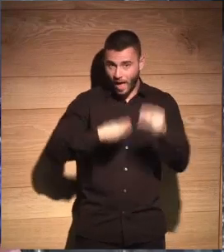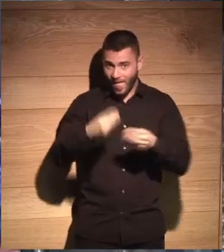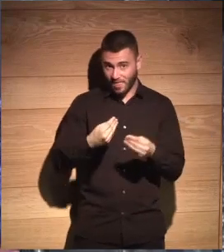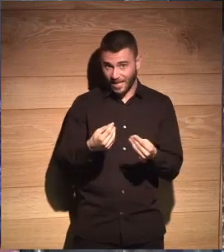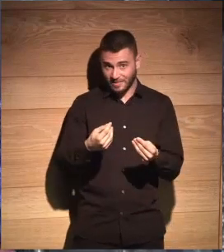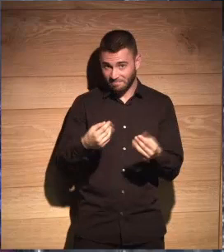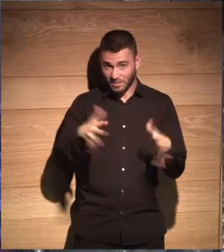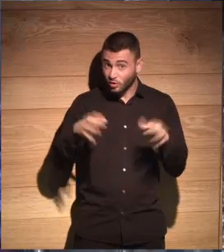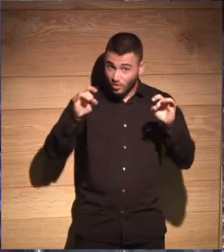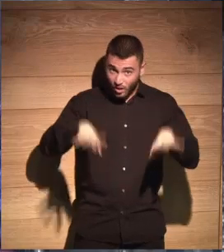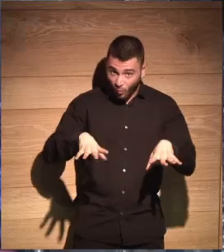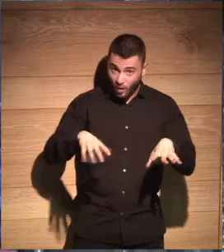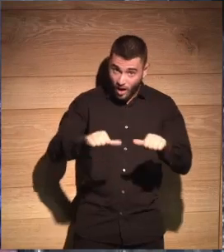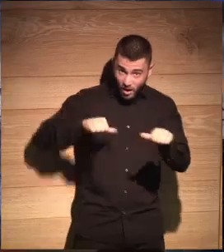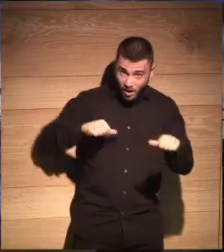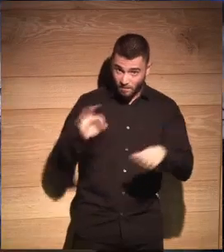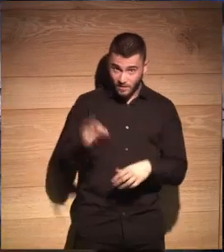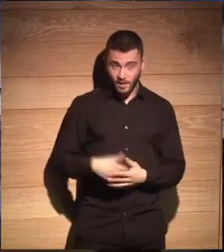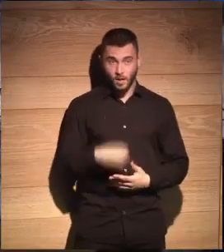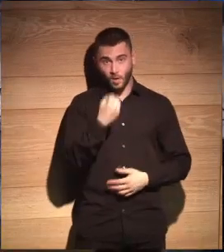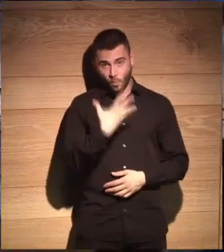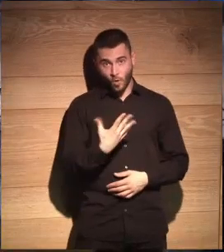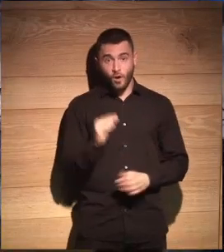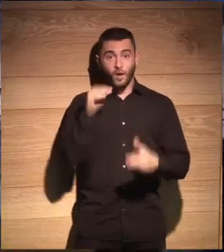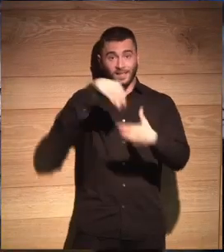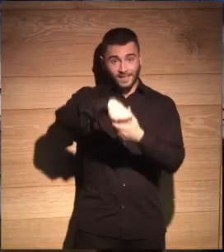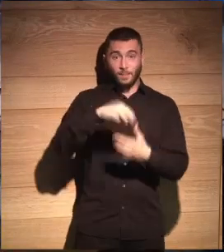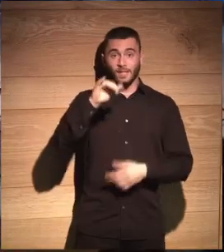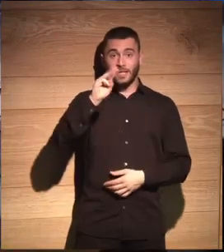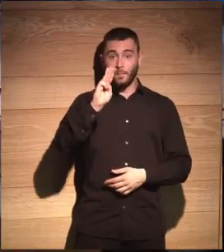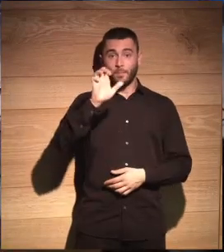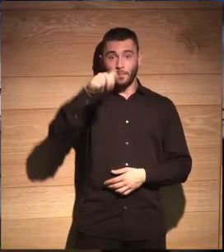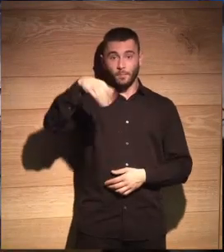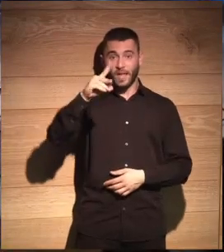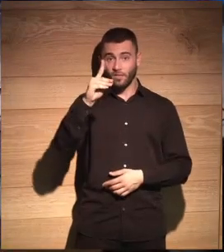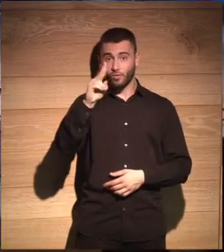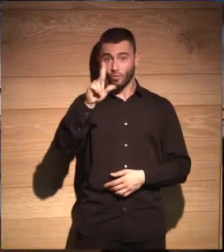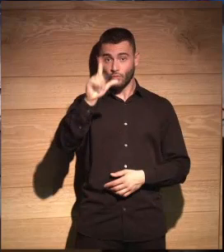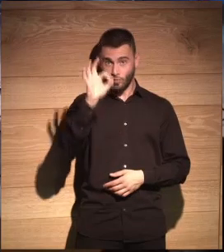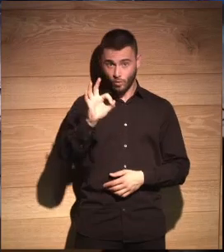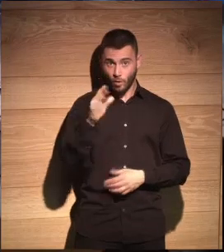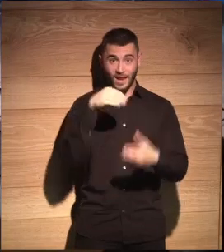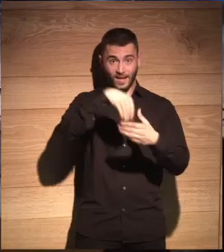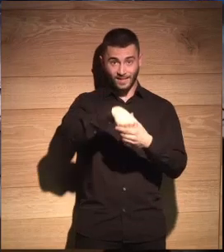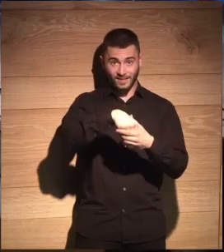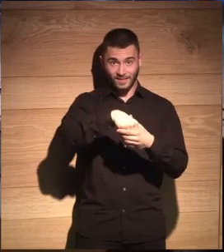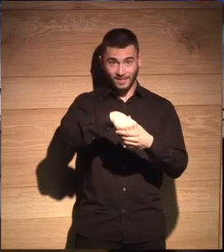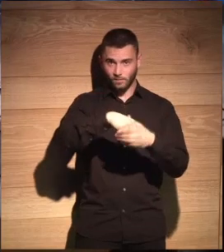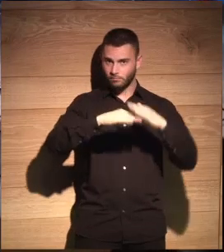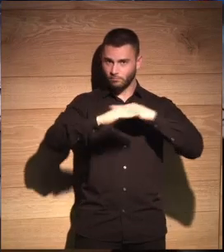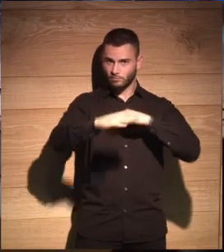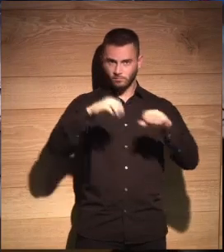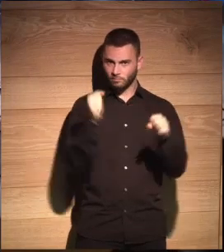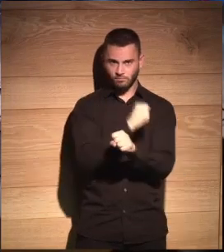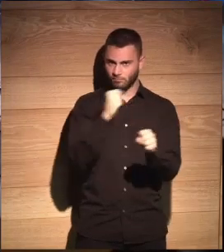¿no? Bueno, internamente la verdad es que en Péndulo funcionamos de forma bastante horizontal. No hay